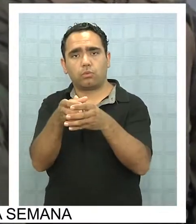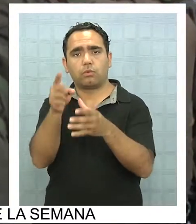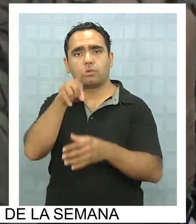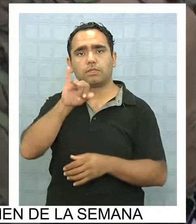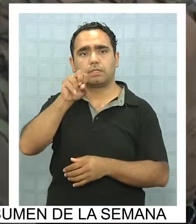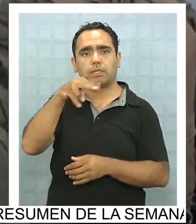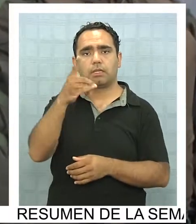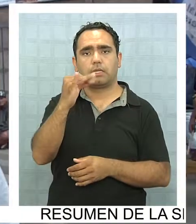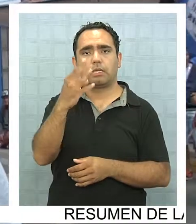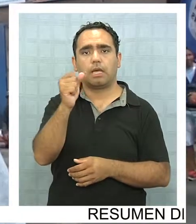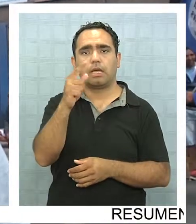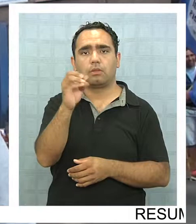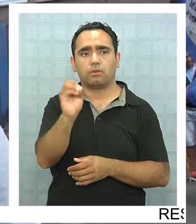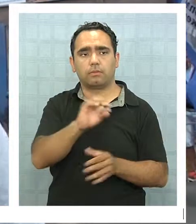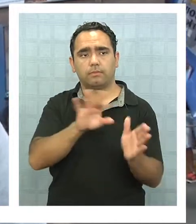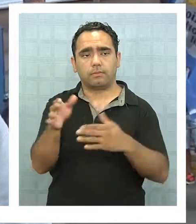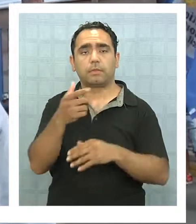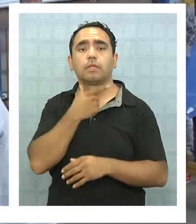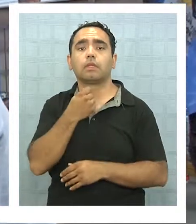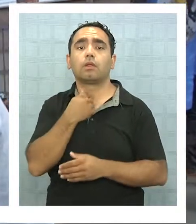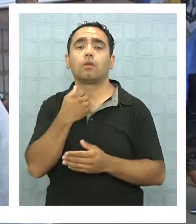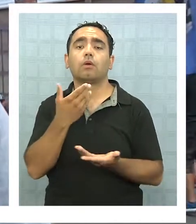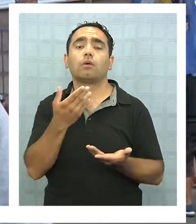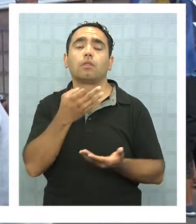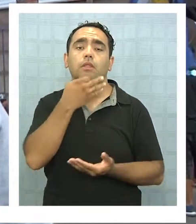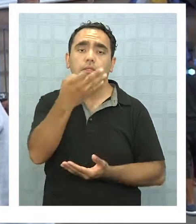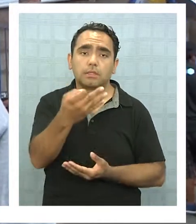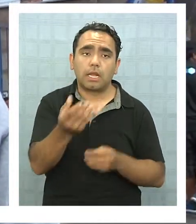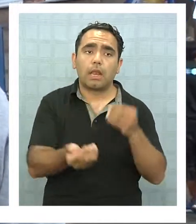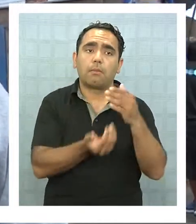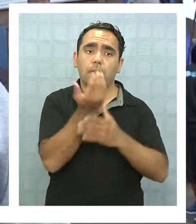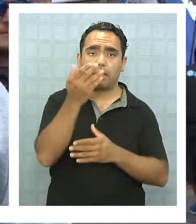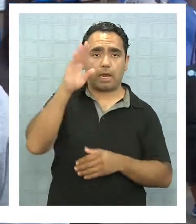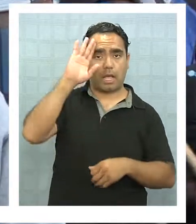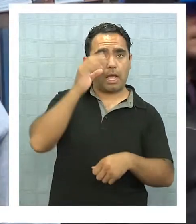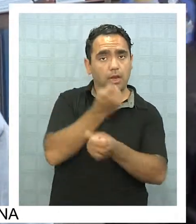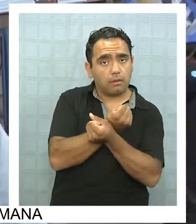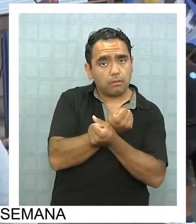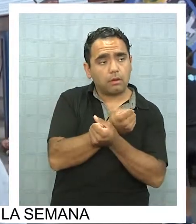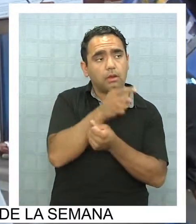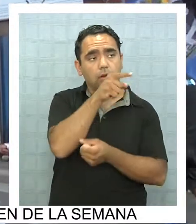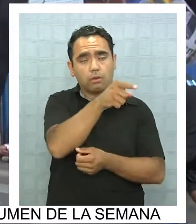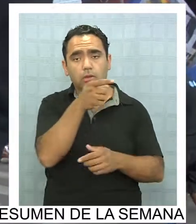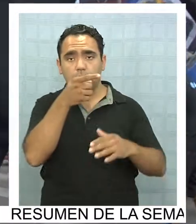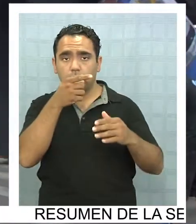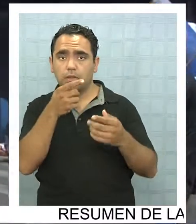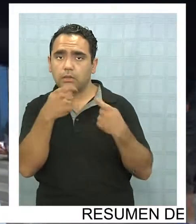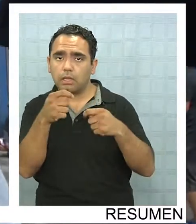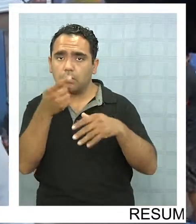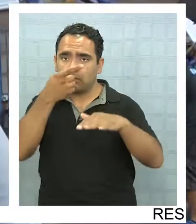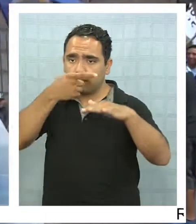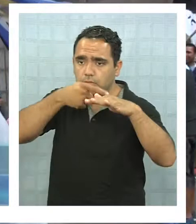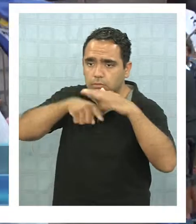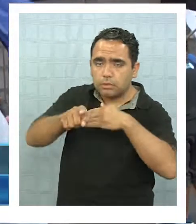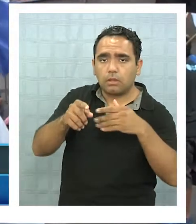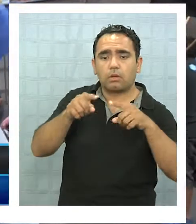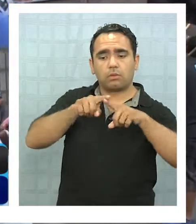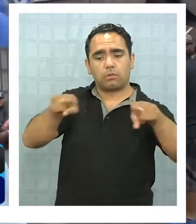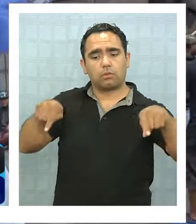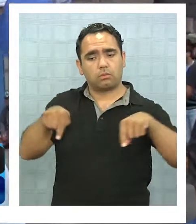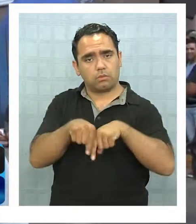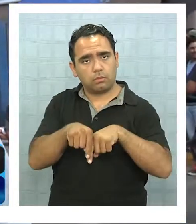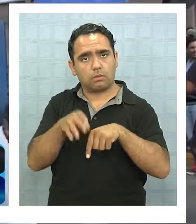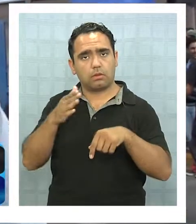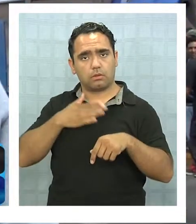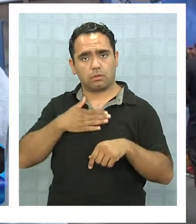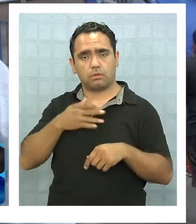de FETRAPI. Quiero aprovechar de denunciar que en la mañana carabinero intentó allanar nuestra sede, lo cual no se lo